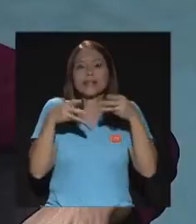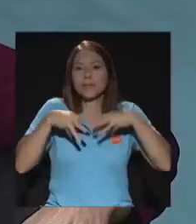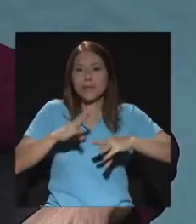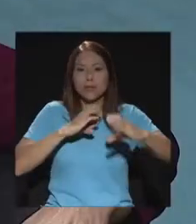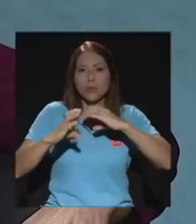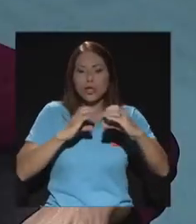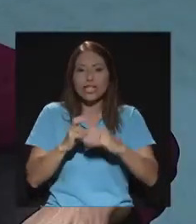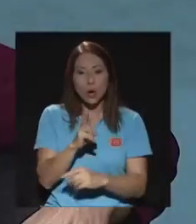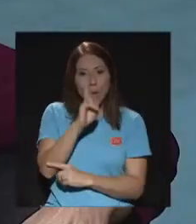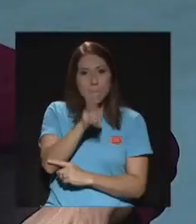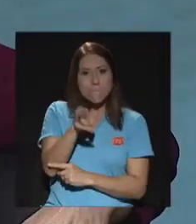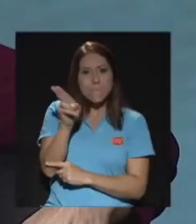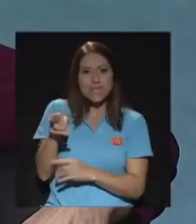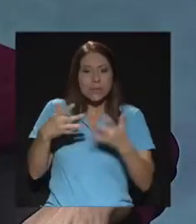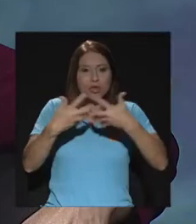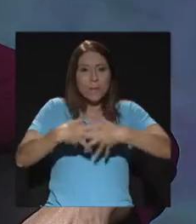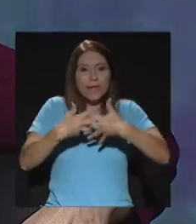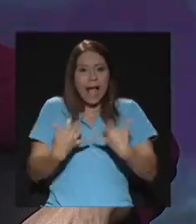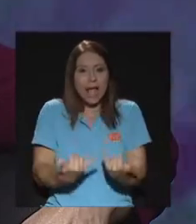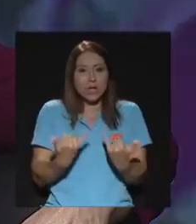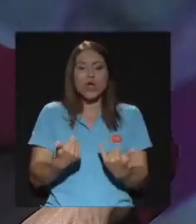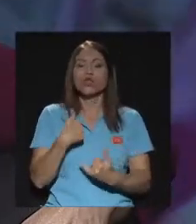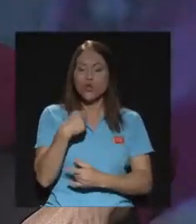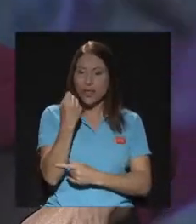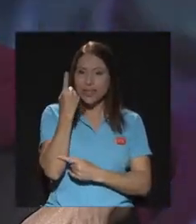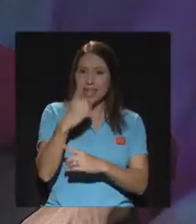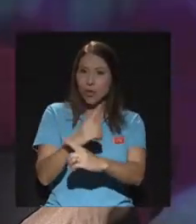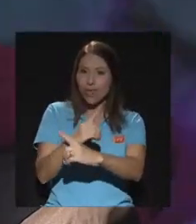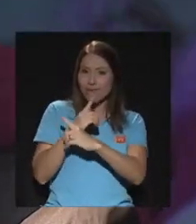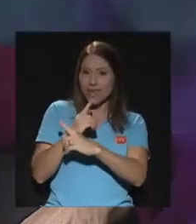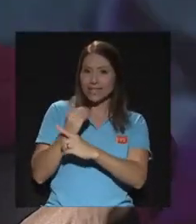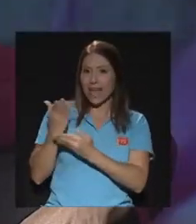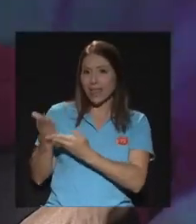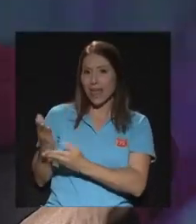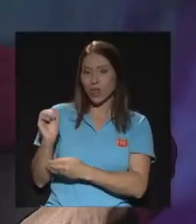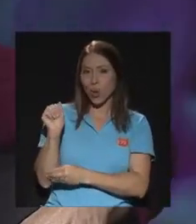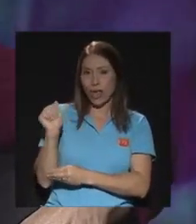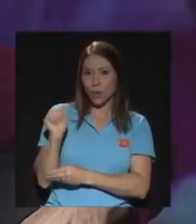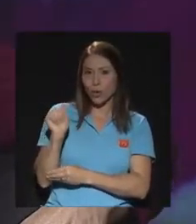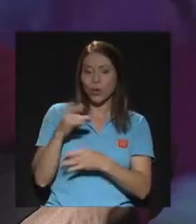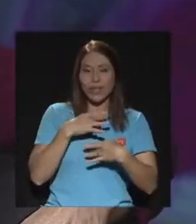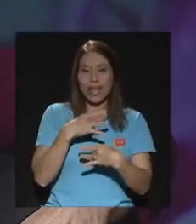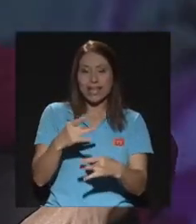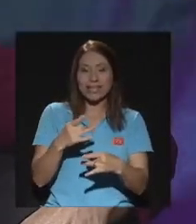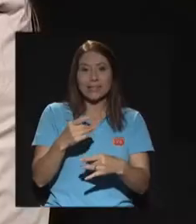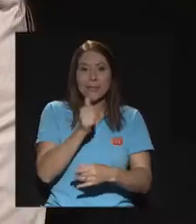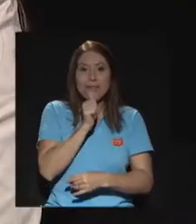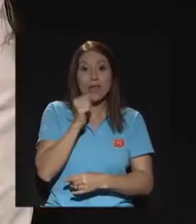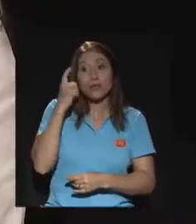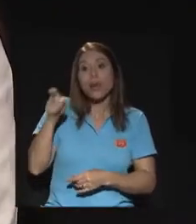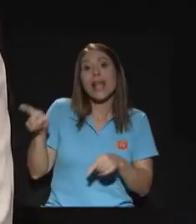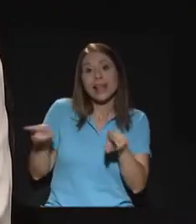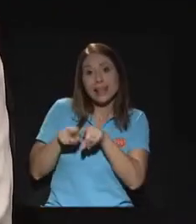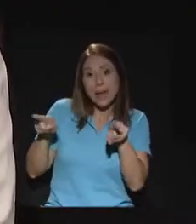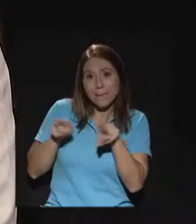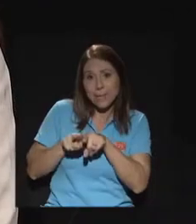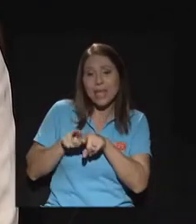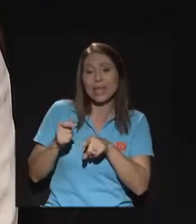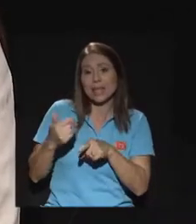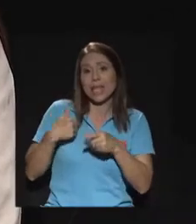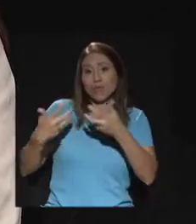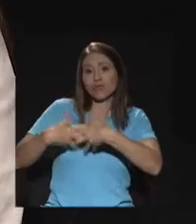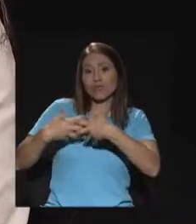que yo entiendo la defensa que hace don Antonio de los intereses privados, porque él también es un concesionario y supondría que